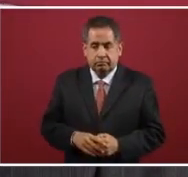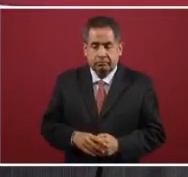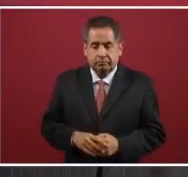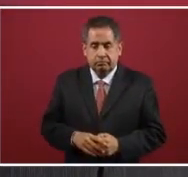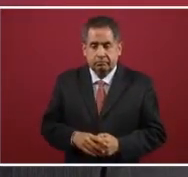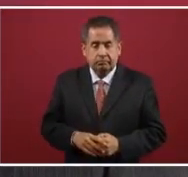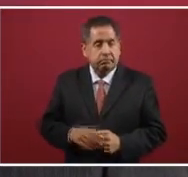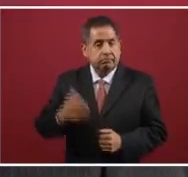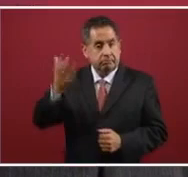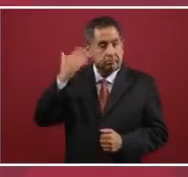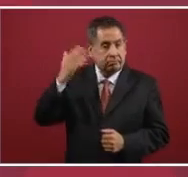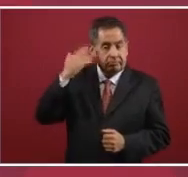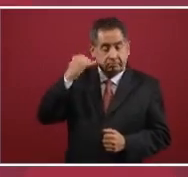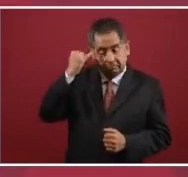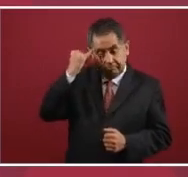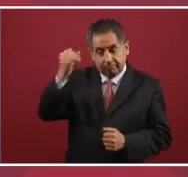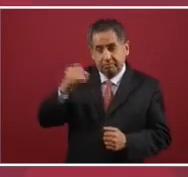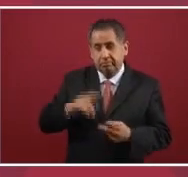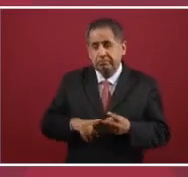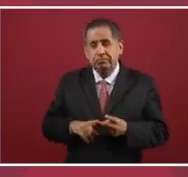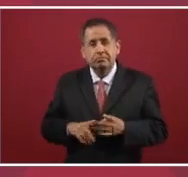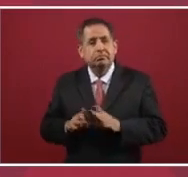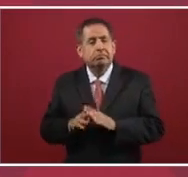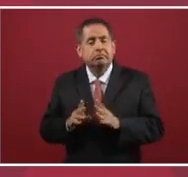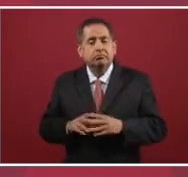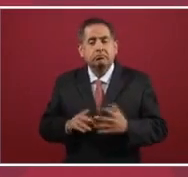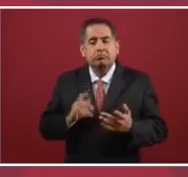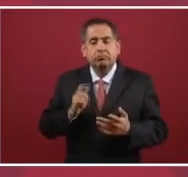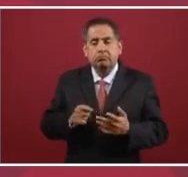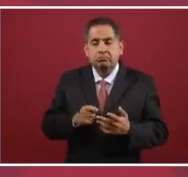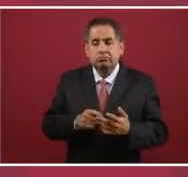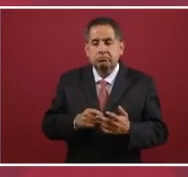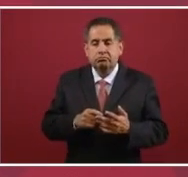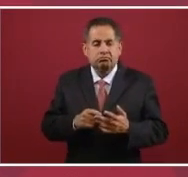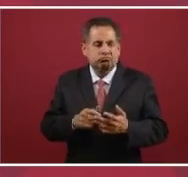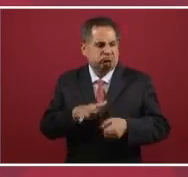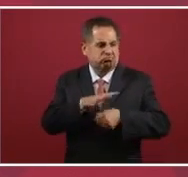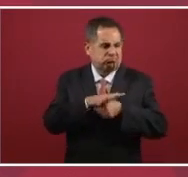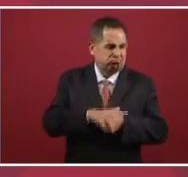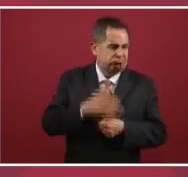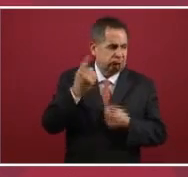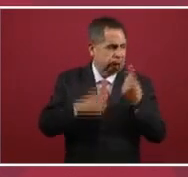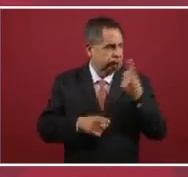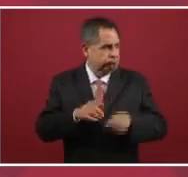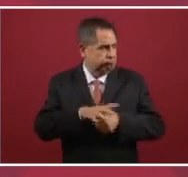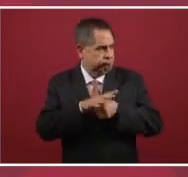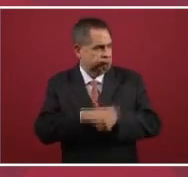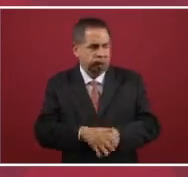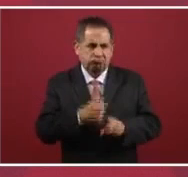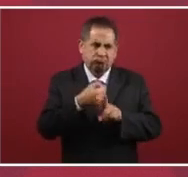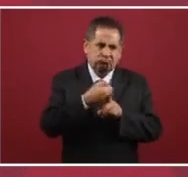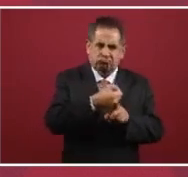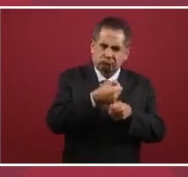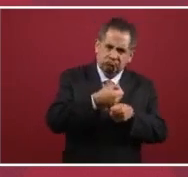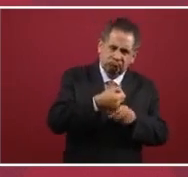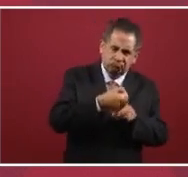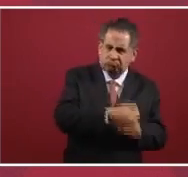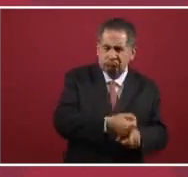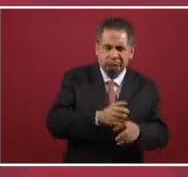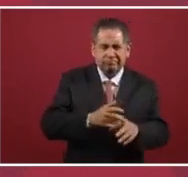se apostó a querer resolver el problema solo con medidas coercitivas, con el uso de la fuerza,